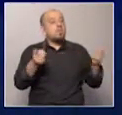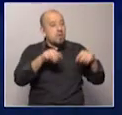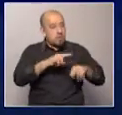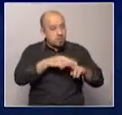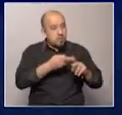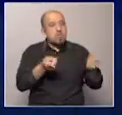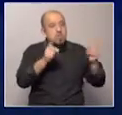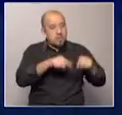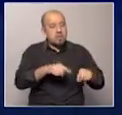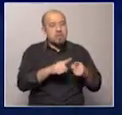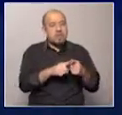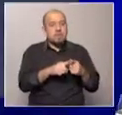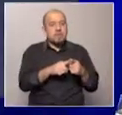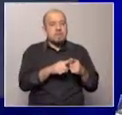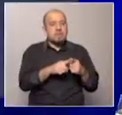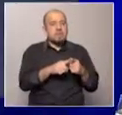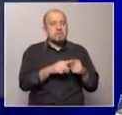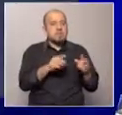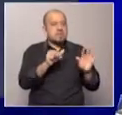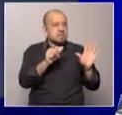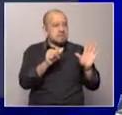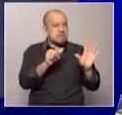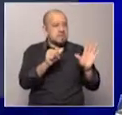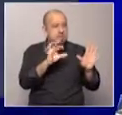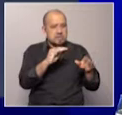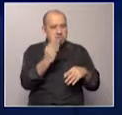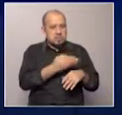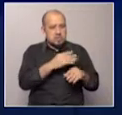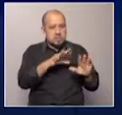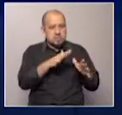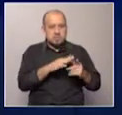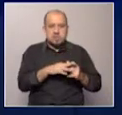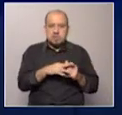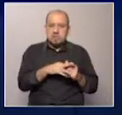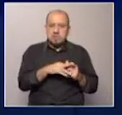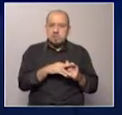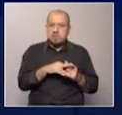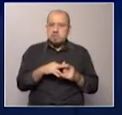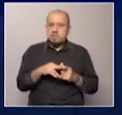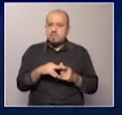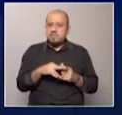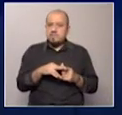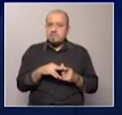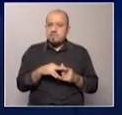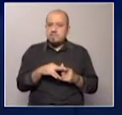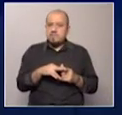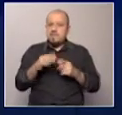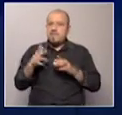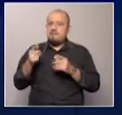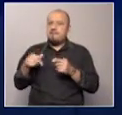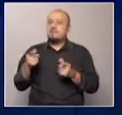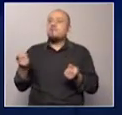la reincidencia salta por la calle está en el torno a 60 y poco más por ciento a ver vos la reincidencia